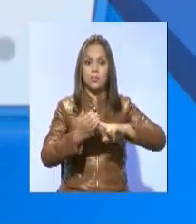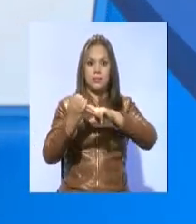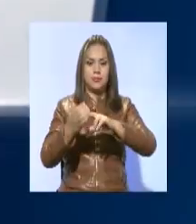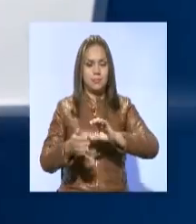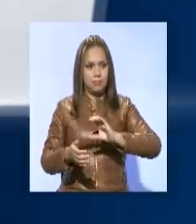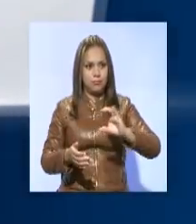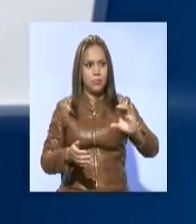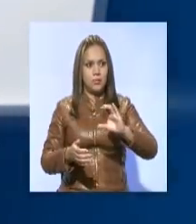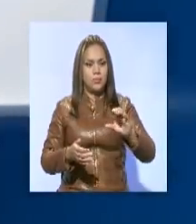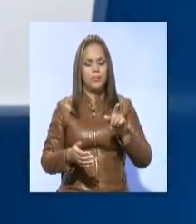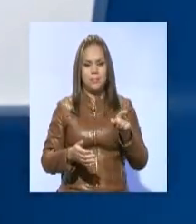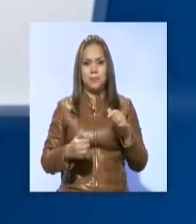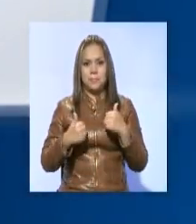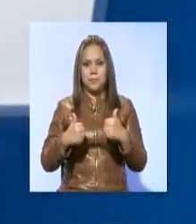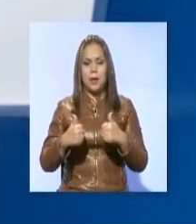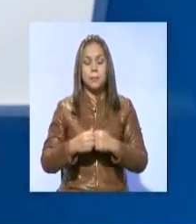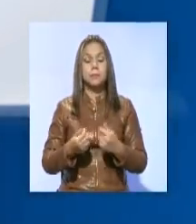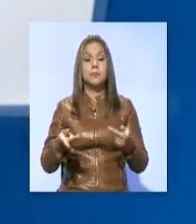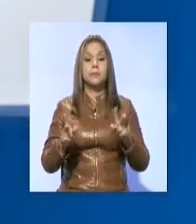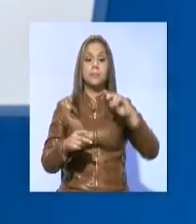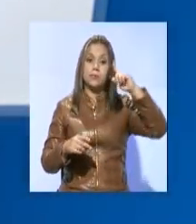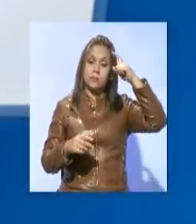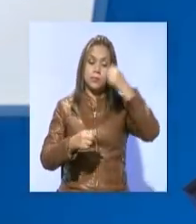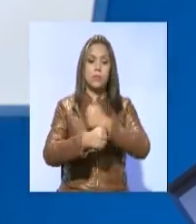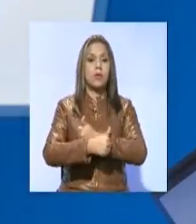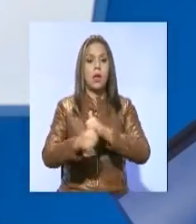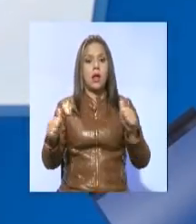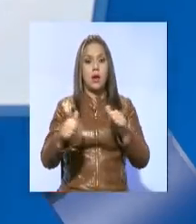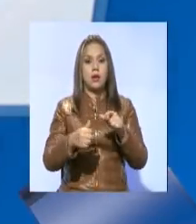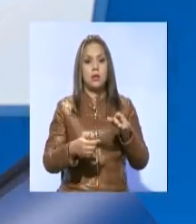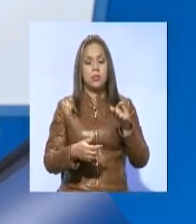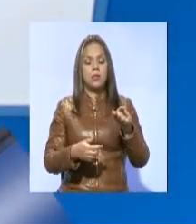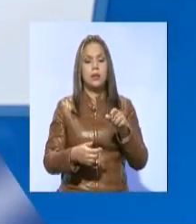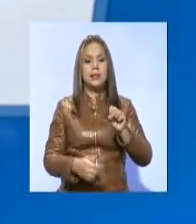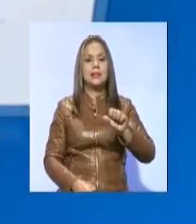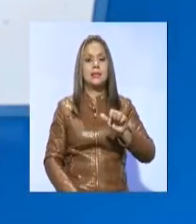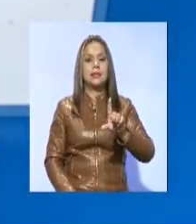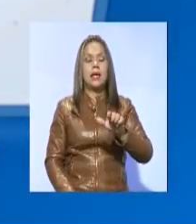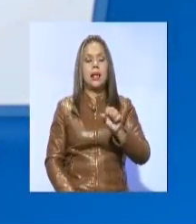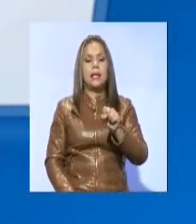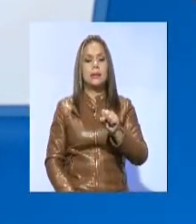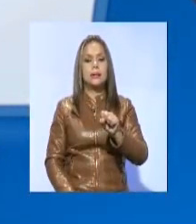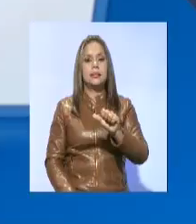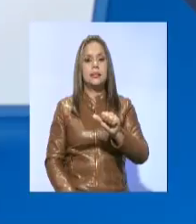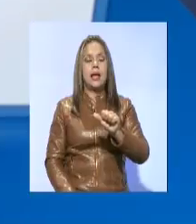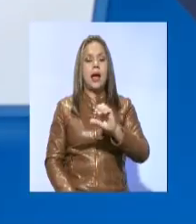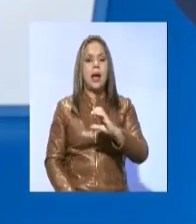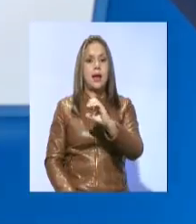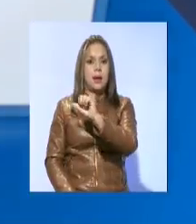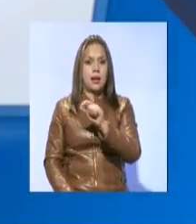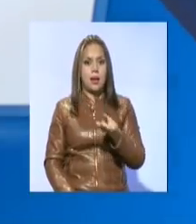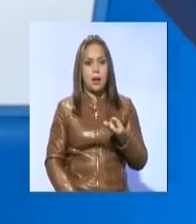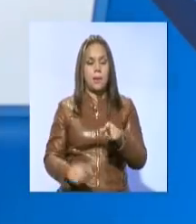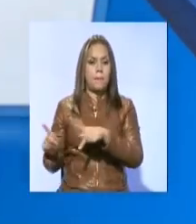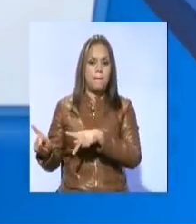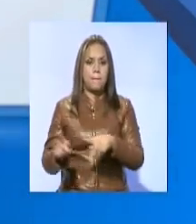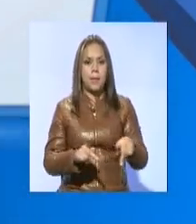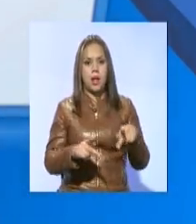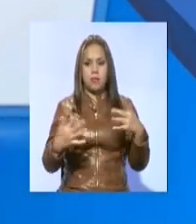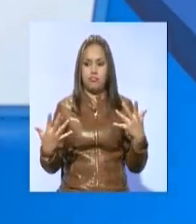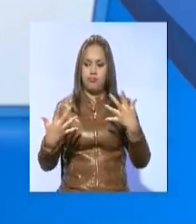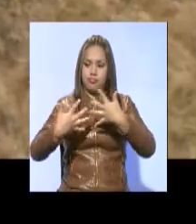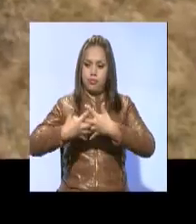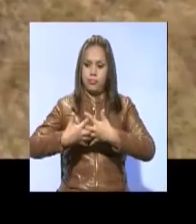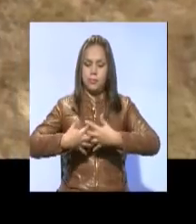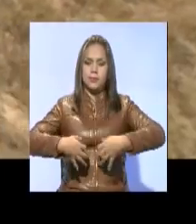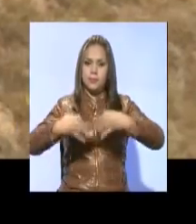cultural. Y exhortar al Gobierno Autónomo Descentralizado Parroquial de Salasaca adecue su plan de desarrollo acorde a la presente